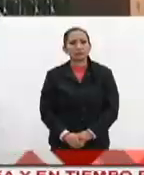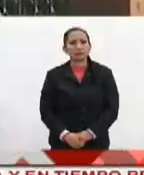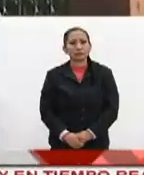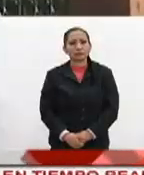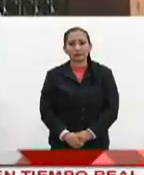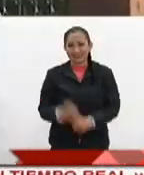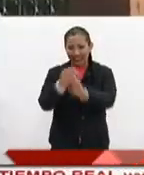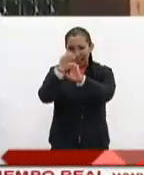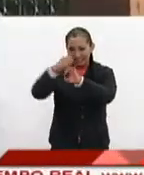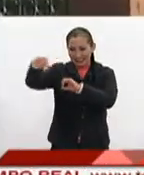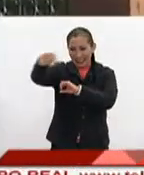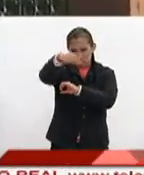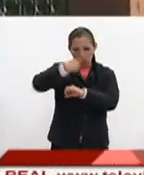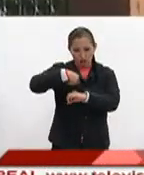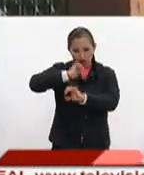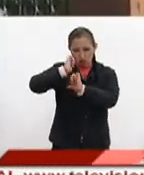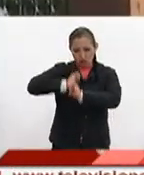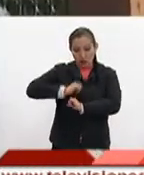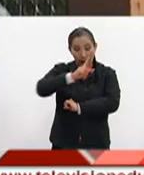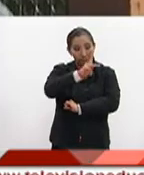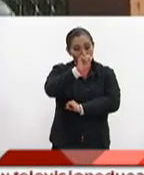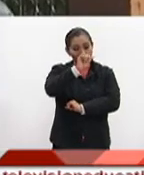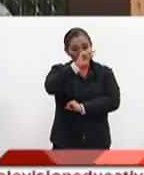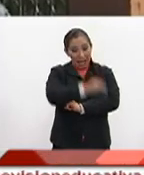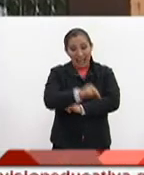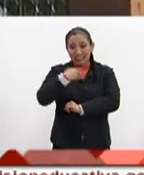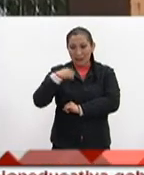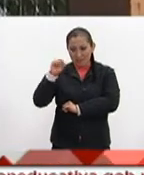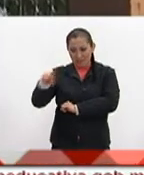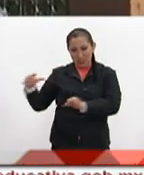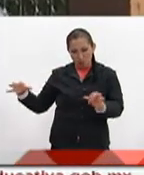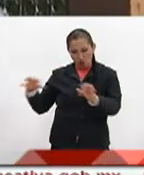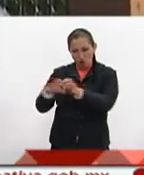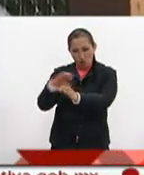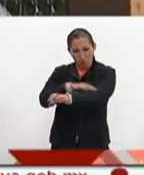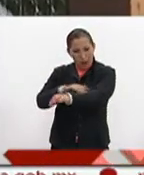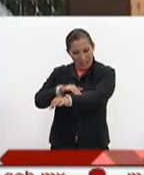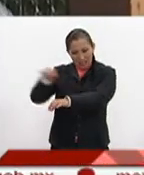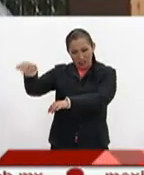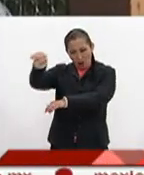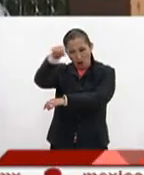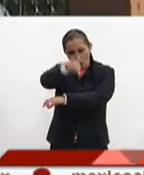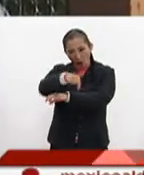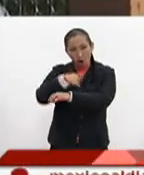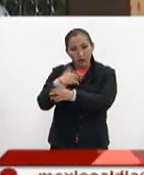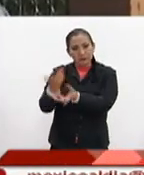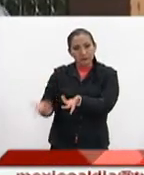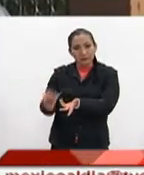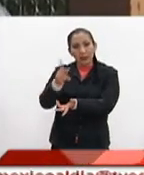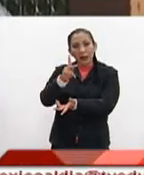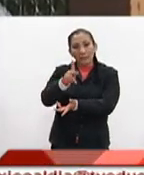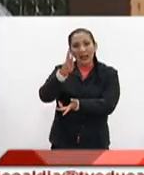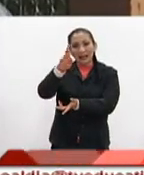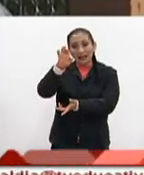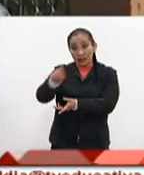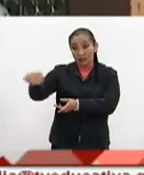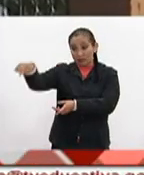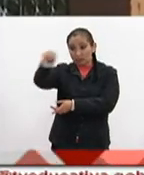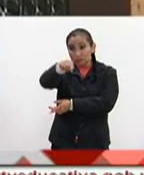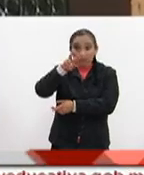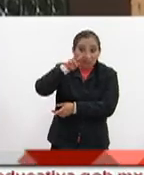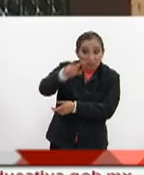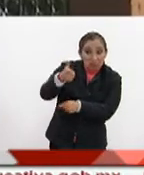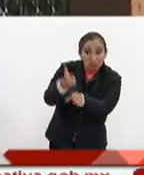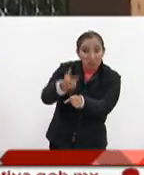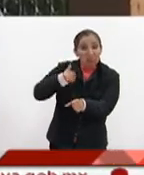En los estados que gobernamos, el PAN y con quienes hemos formado coalición, las coaliciones PAN-PRD,